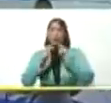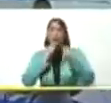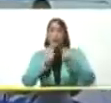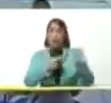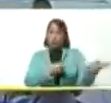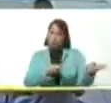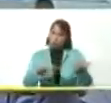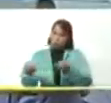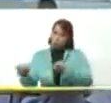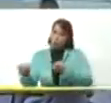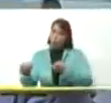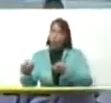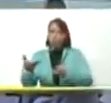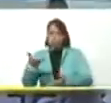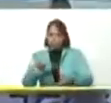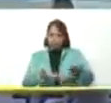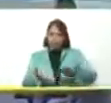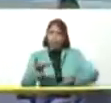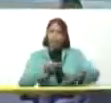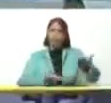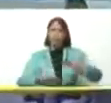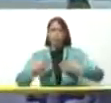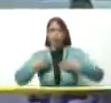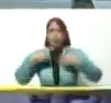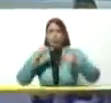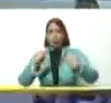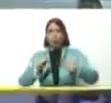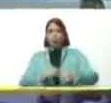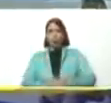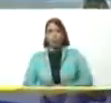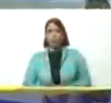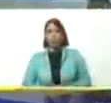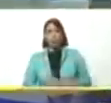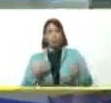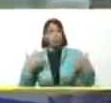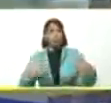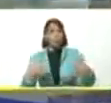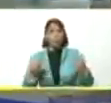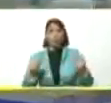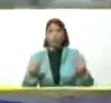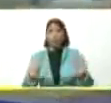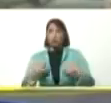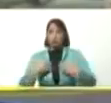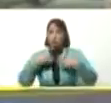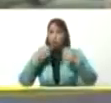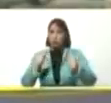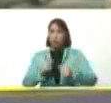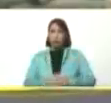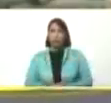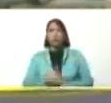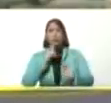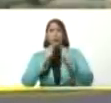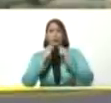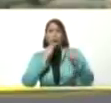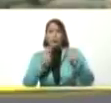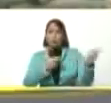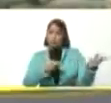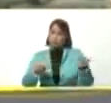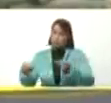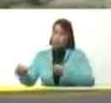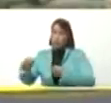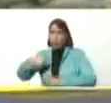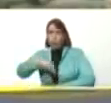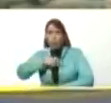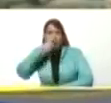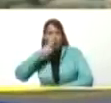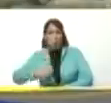receptivo, solidario y seguro. Muy seguro. Un turismo receptivo donde nuestro pueblo sea